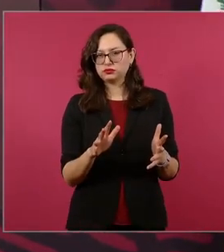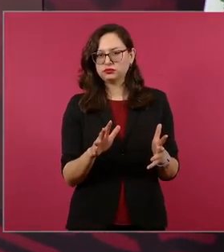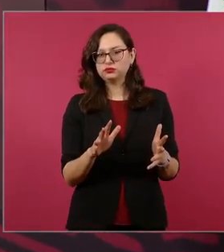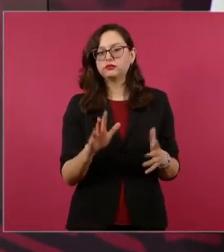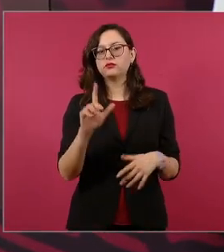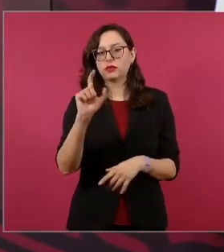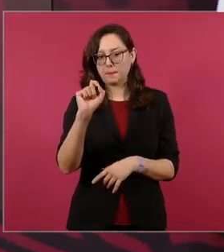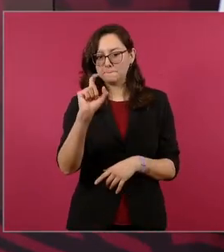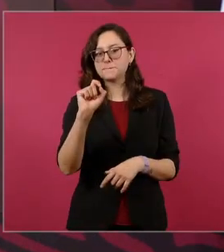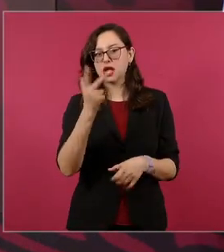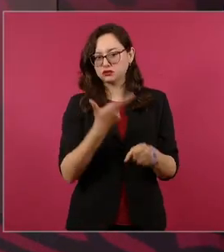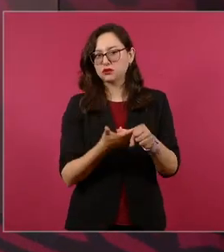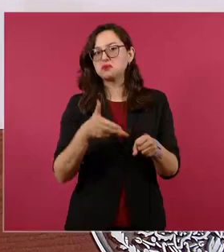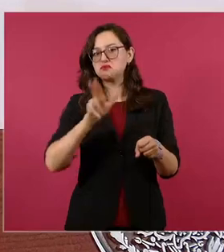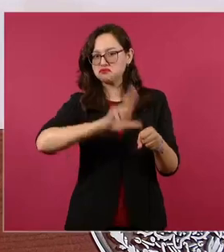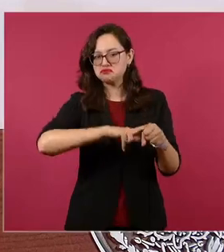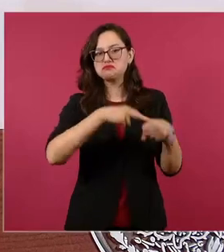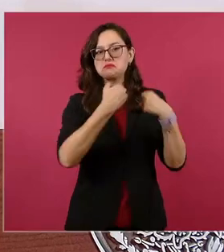alrededor de 20 hospitales